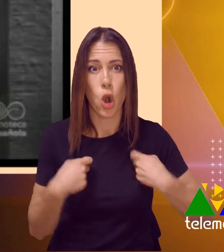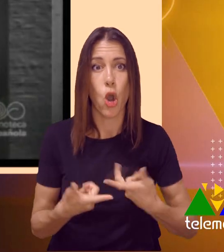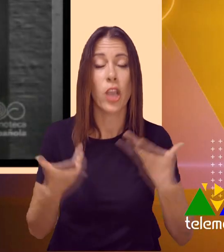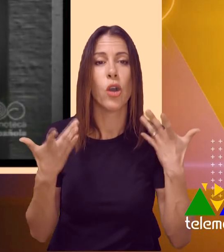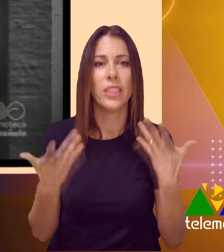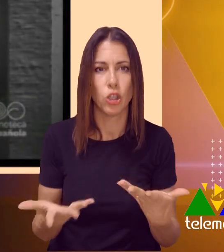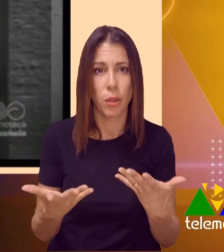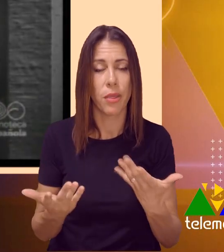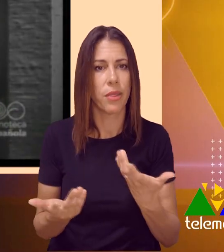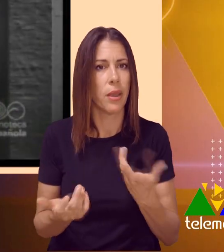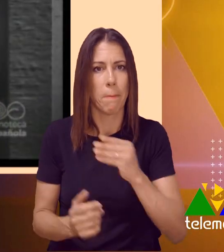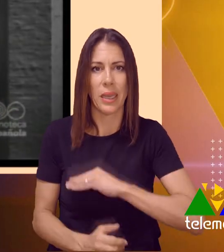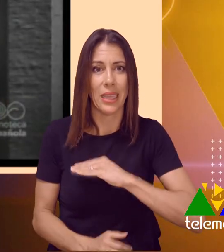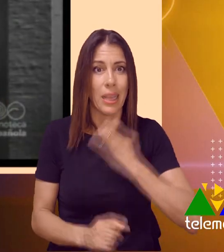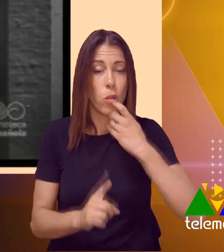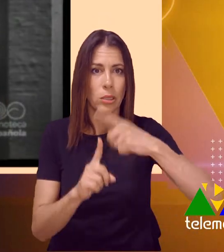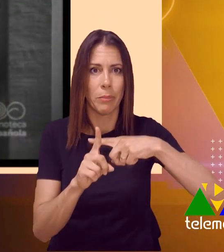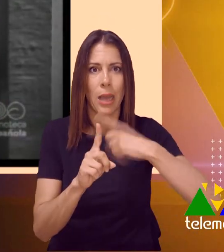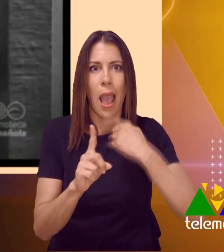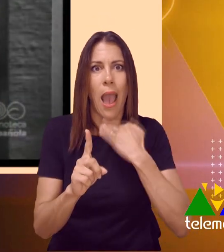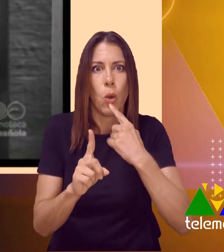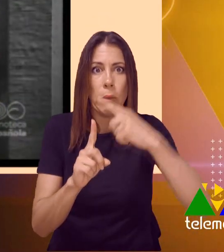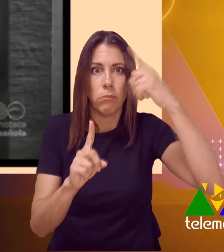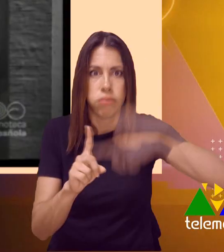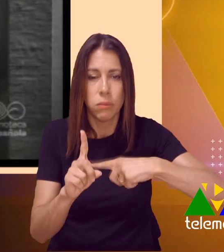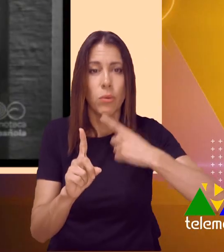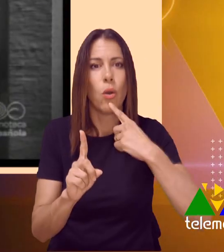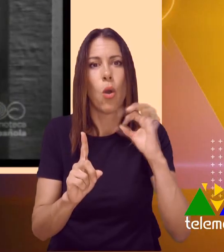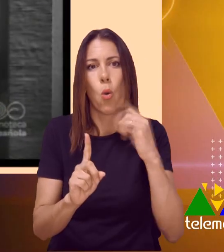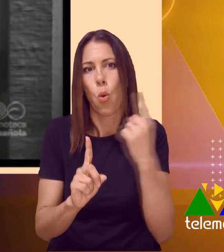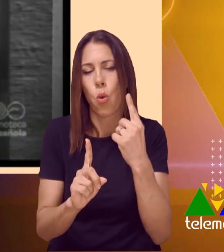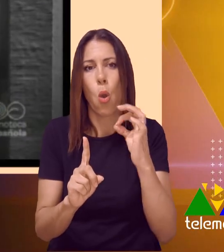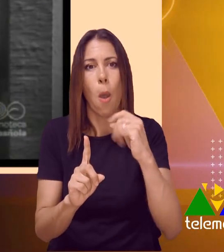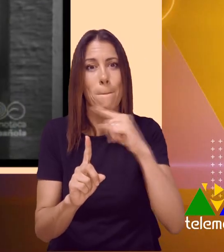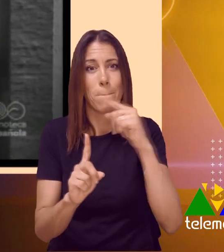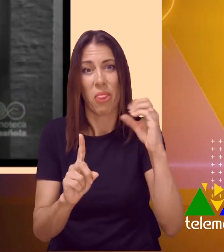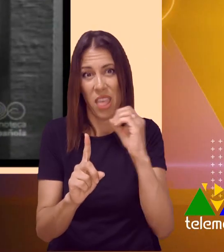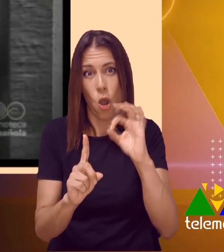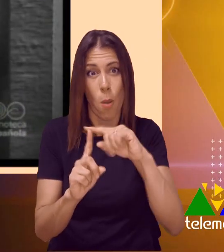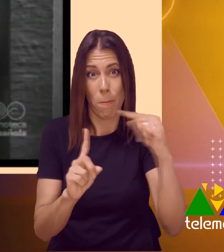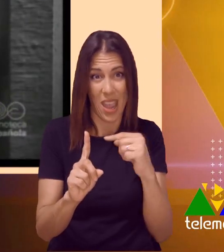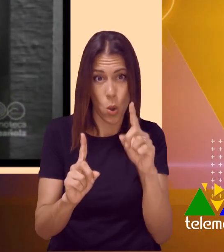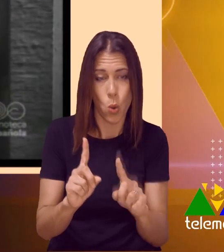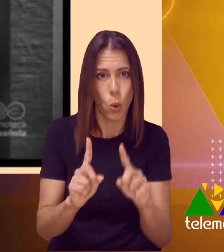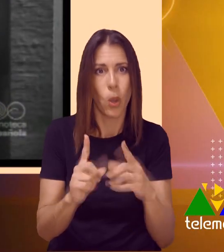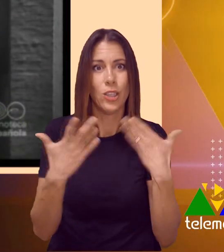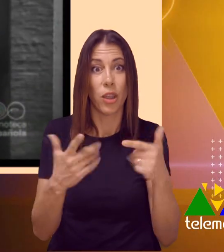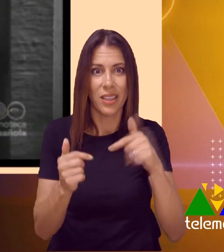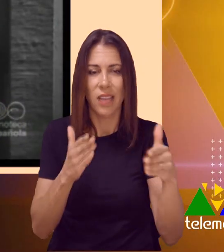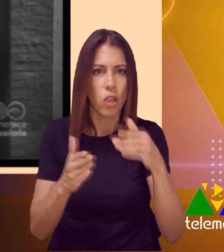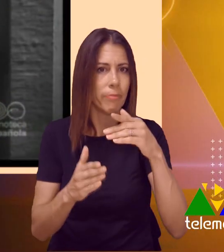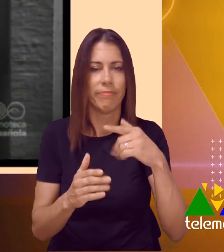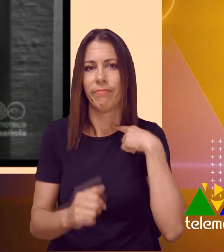frío. Bastaba que la temperatura bajara por Motril a 1 grado, a menos 0, a menos 1, para que en aquel año la